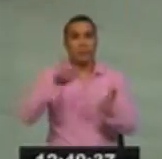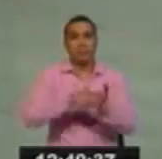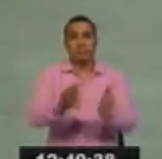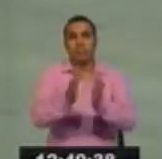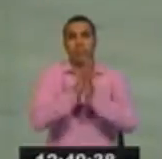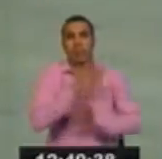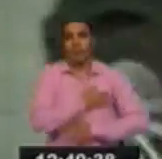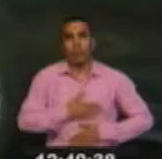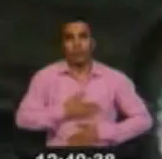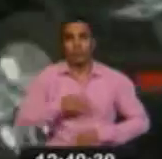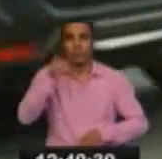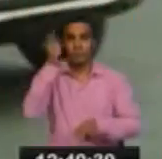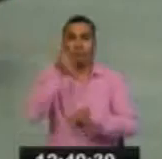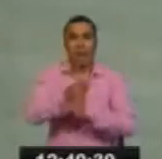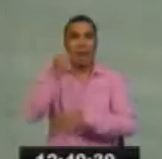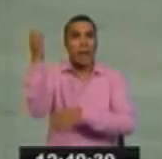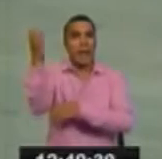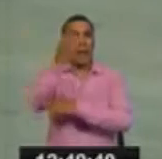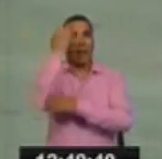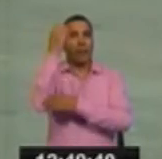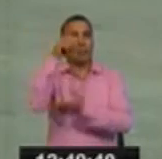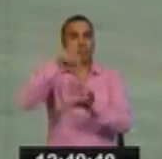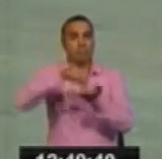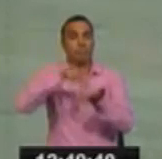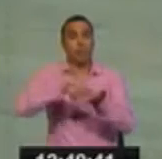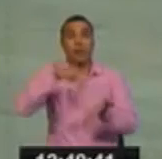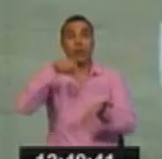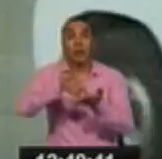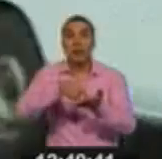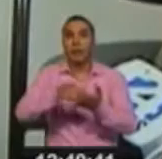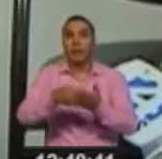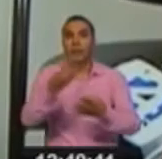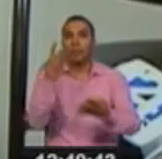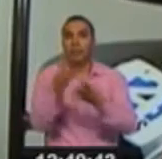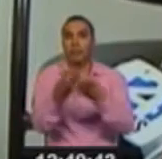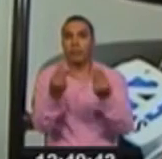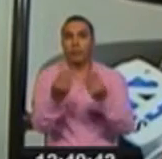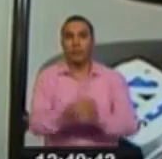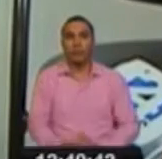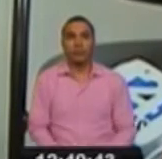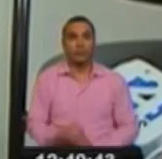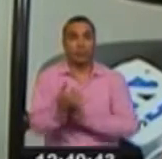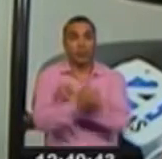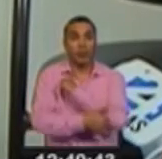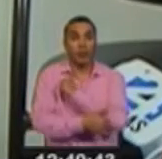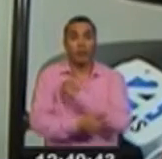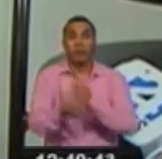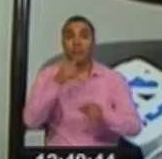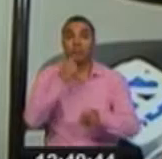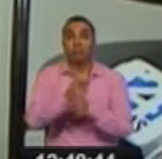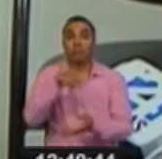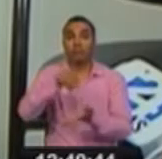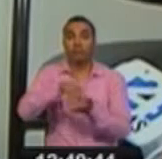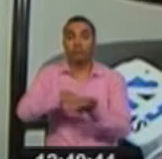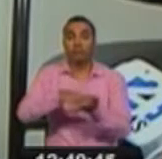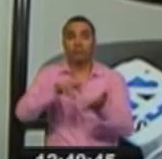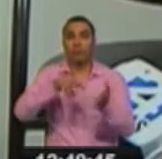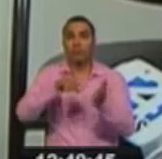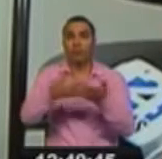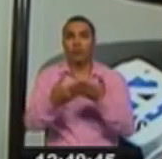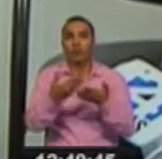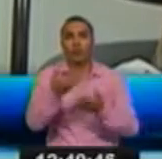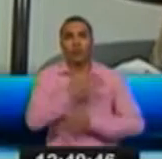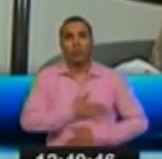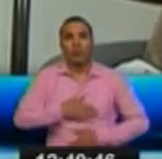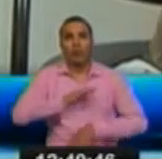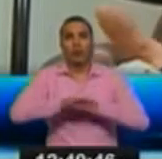pedido de que se declare en emergencia el sistema penitenciario del país. Establezcan efectivamente una asignación de recursos, pero que por